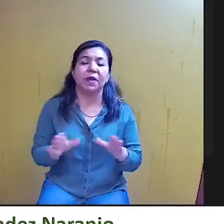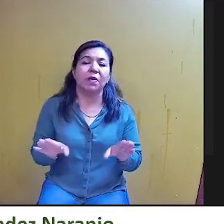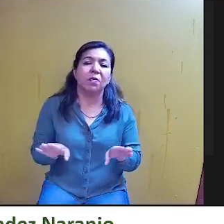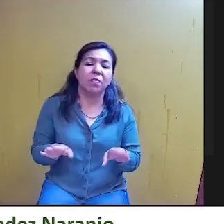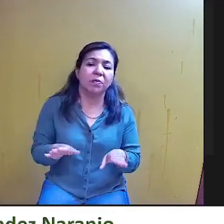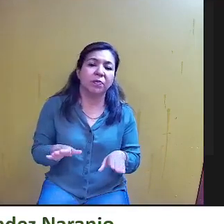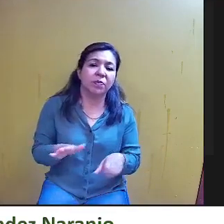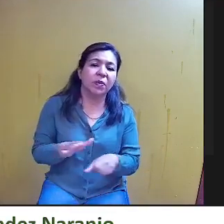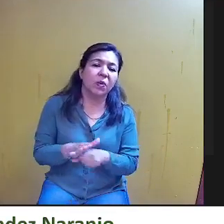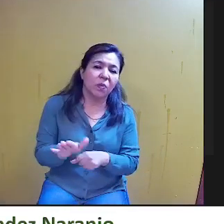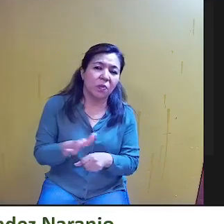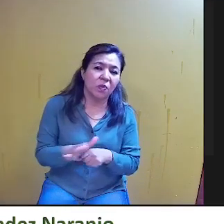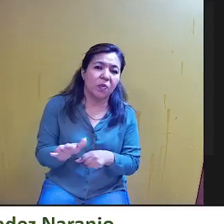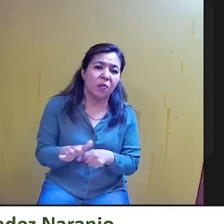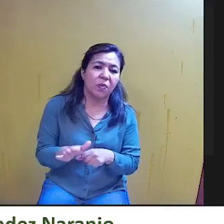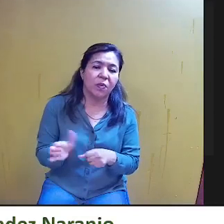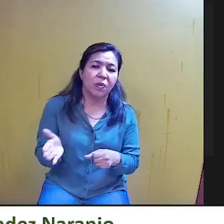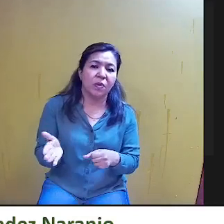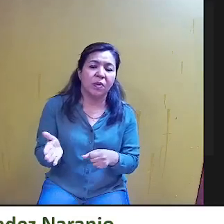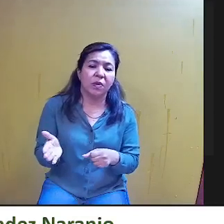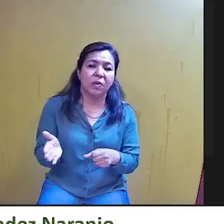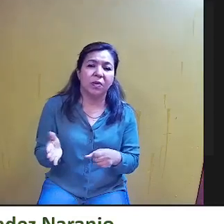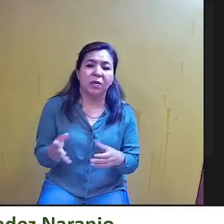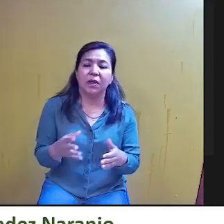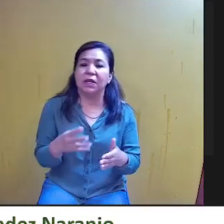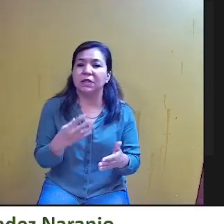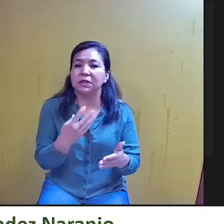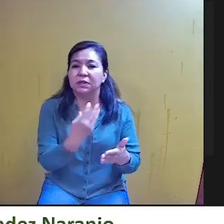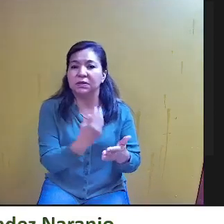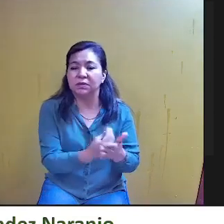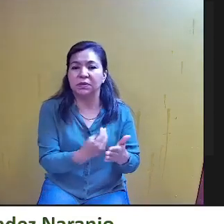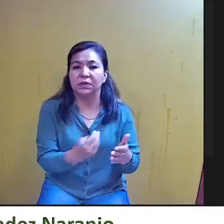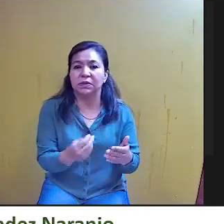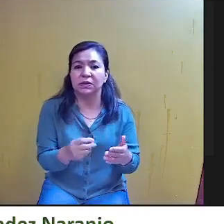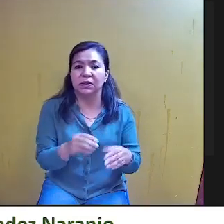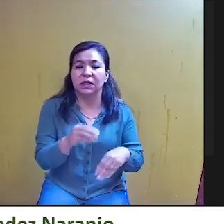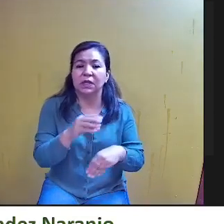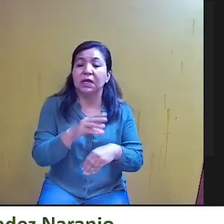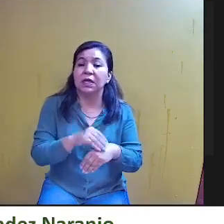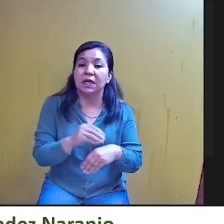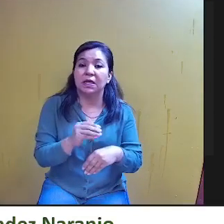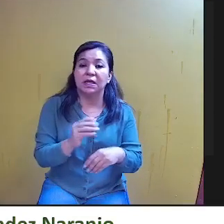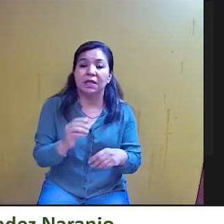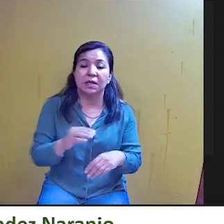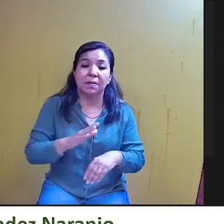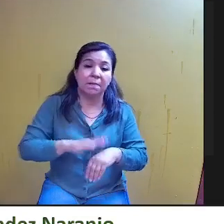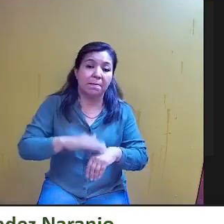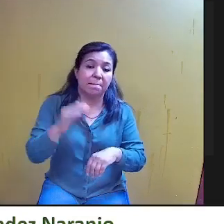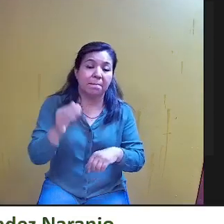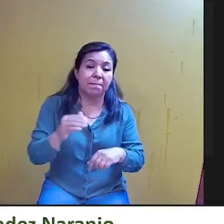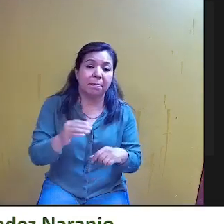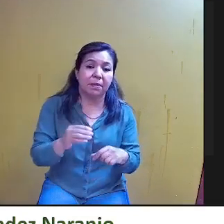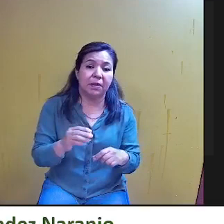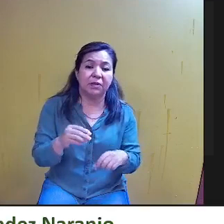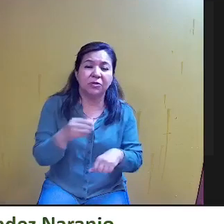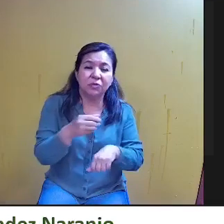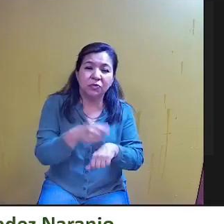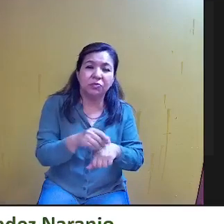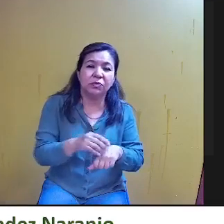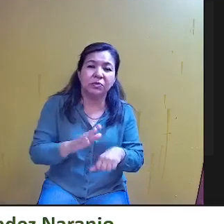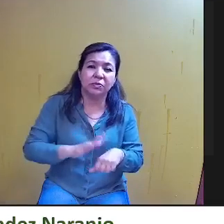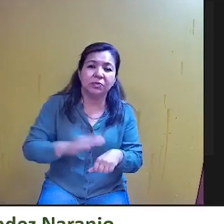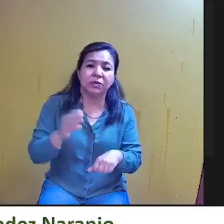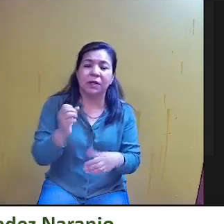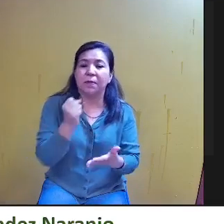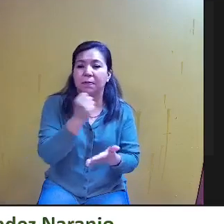agravio personal y directo que les causa la modificación del parámetro de calificación en su esfera de derechos, con lo cual no se dan elementos